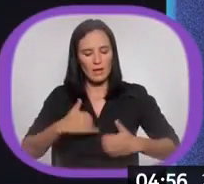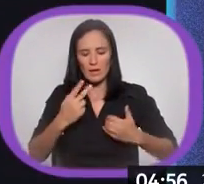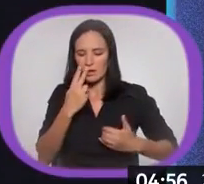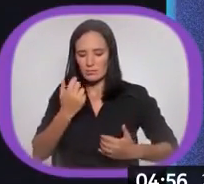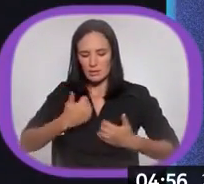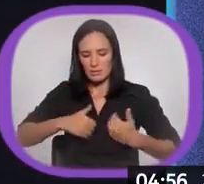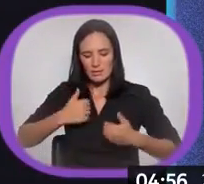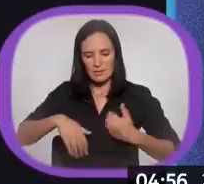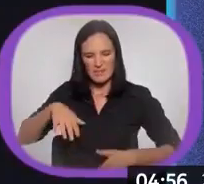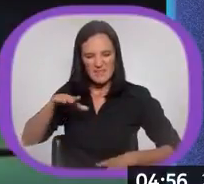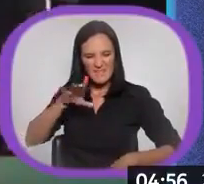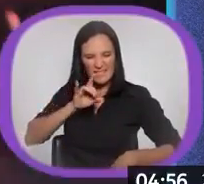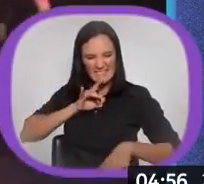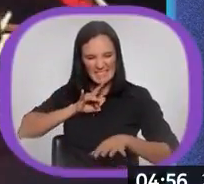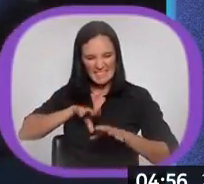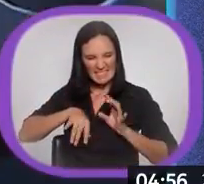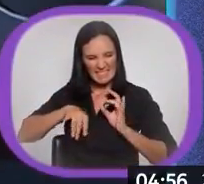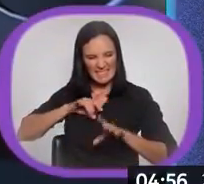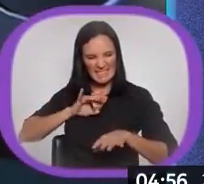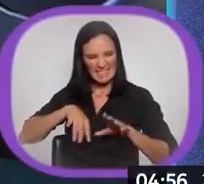Sus chispas son mías.